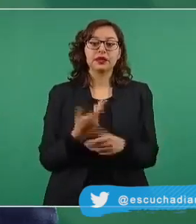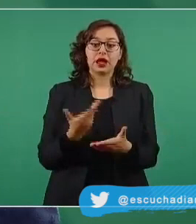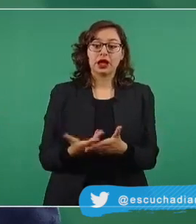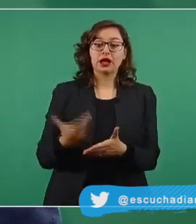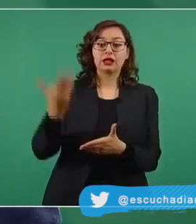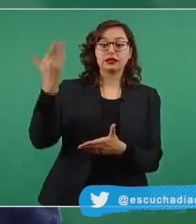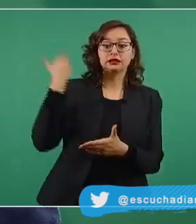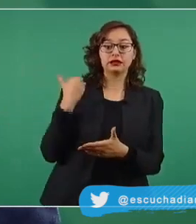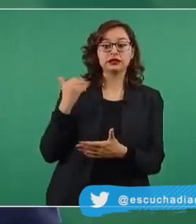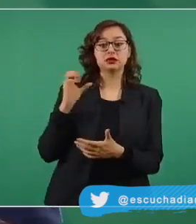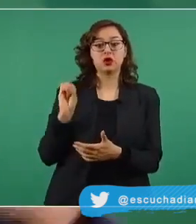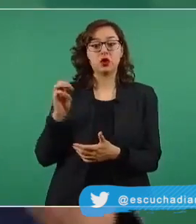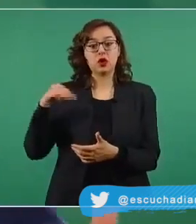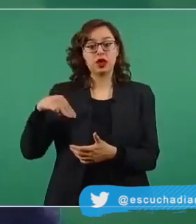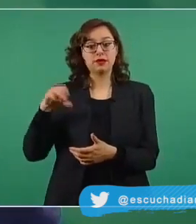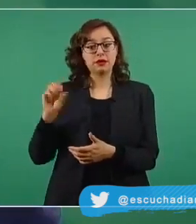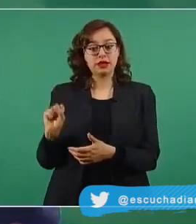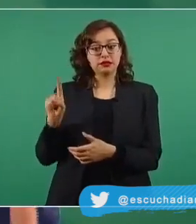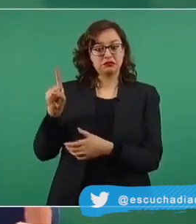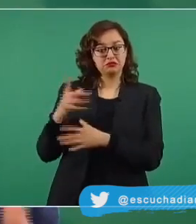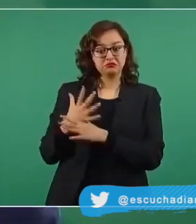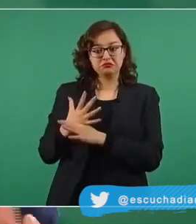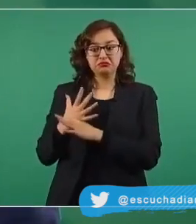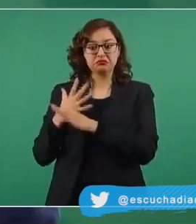Atención Telefónica